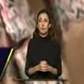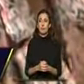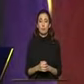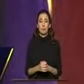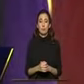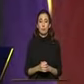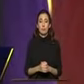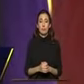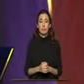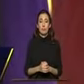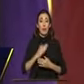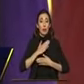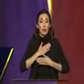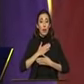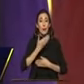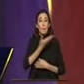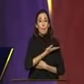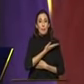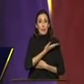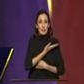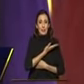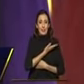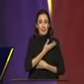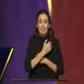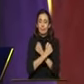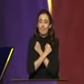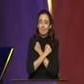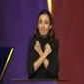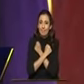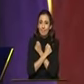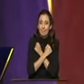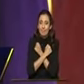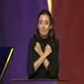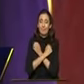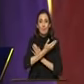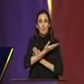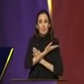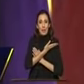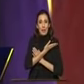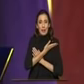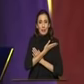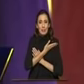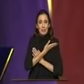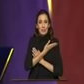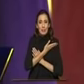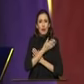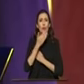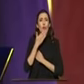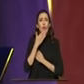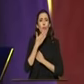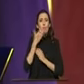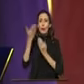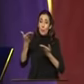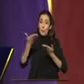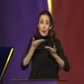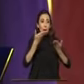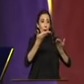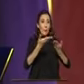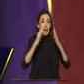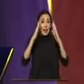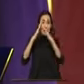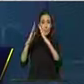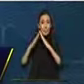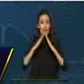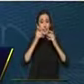Que nuestras queridas Manuelas, las queridas, queridísimas Manuelas, ¿cómo las reciben? ¿Con qué cariño? ¿Con